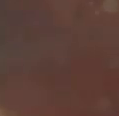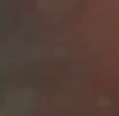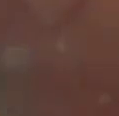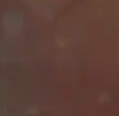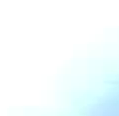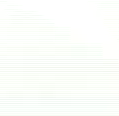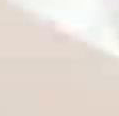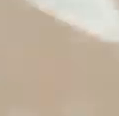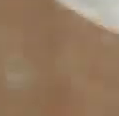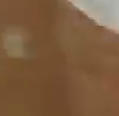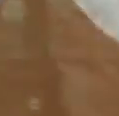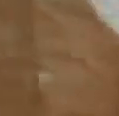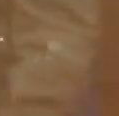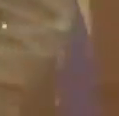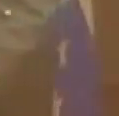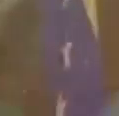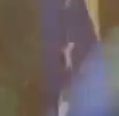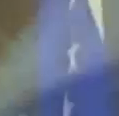venezolanas